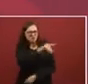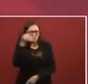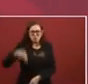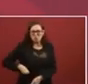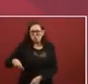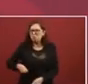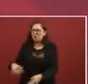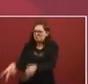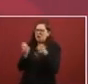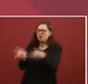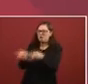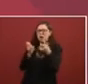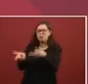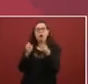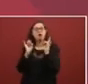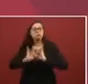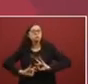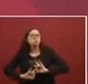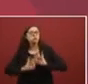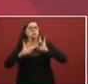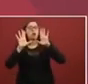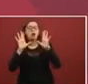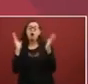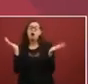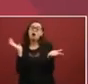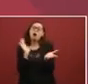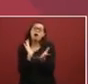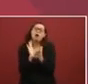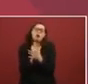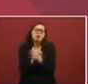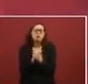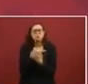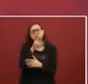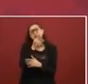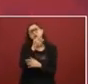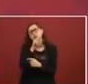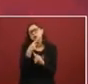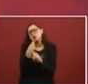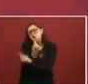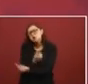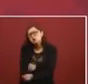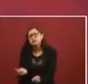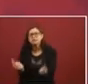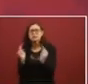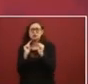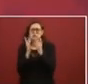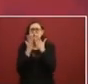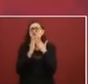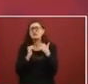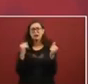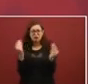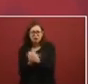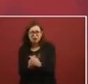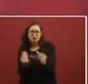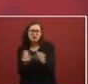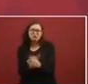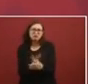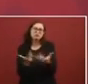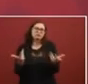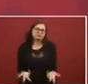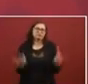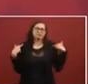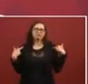porque se han dedicado a saquear, de repente preocupado por los niños que no tenían clases porque